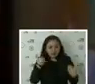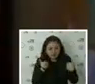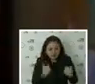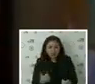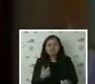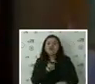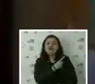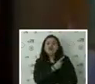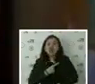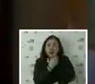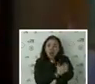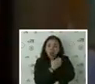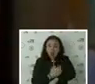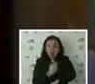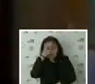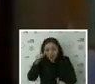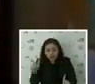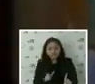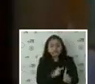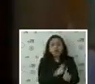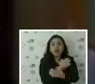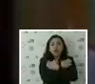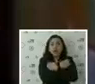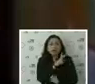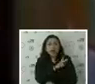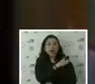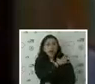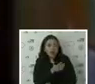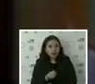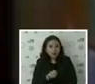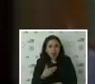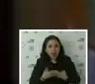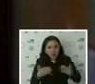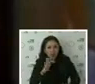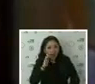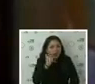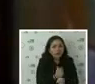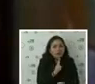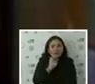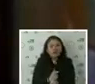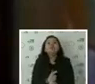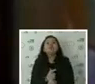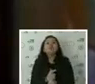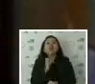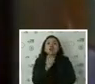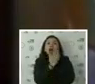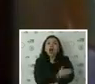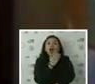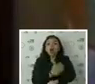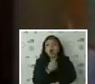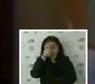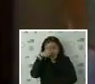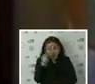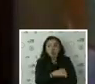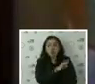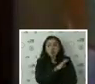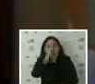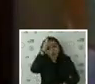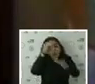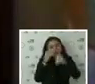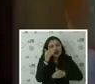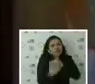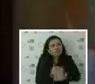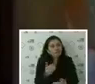rol de acompañantes en la educación de sus hijos. Ahora han descubierto que son acompañantes en este proceso de